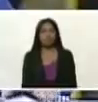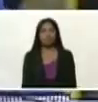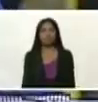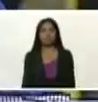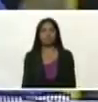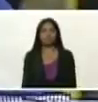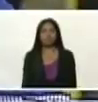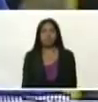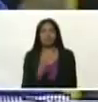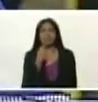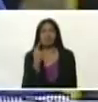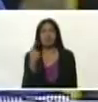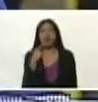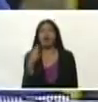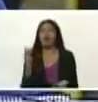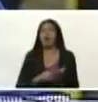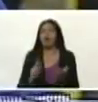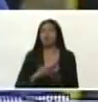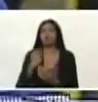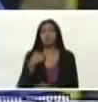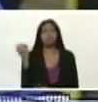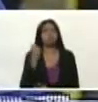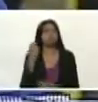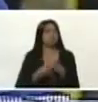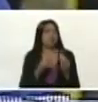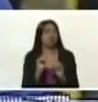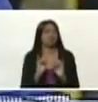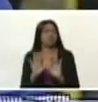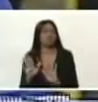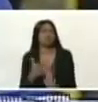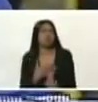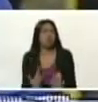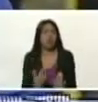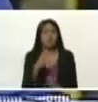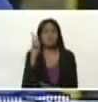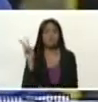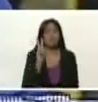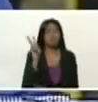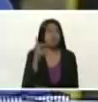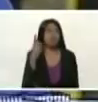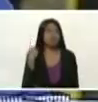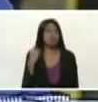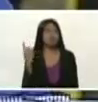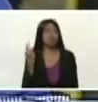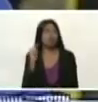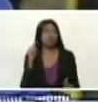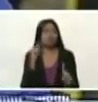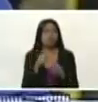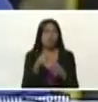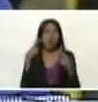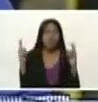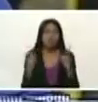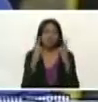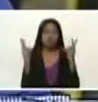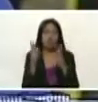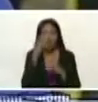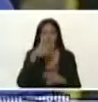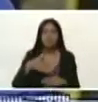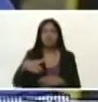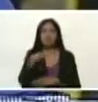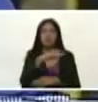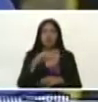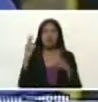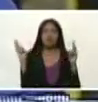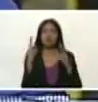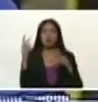Que digan lo que digan, que hagan lo que hagan. Venezuela tiene un solo destino, la victoria del pueblo, la victoria